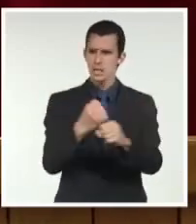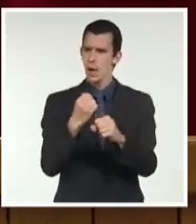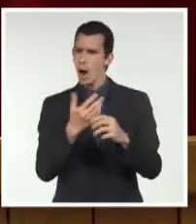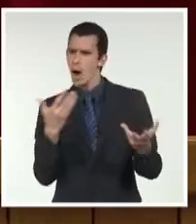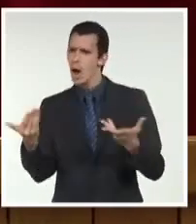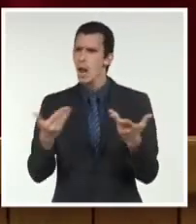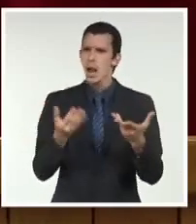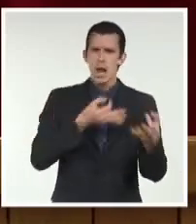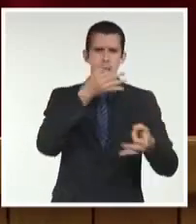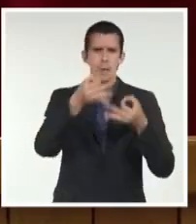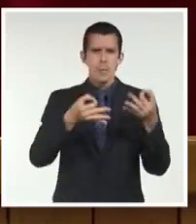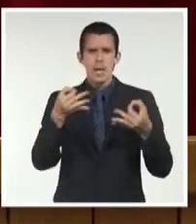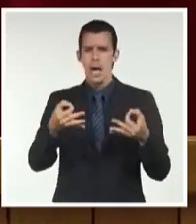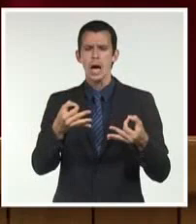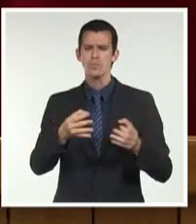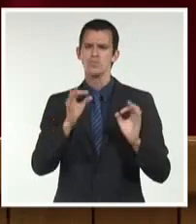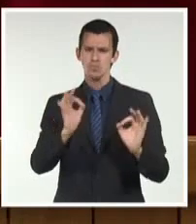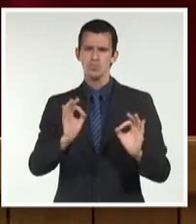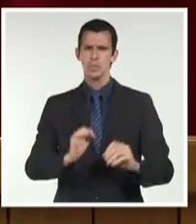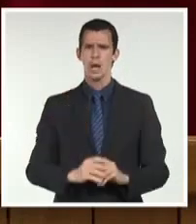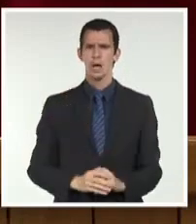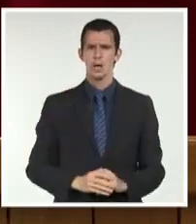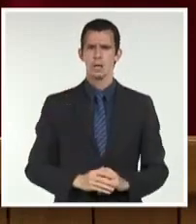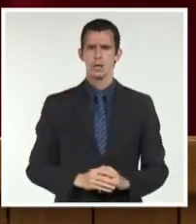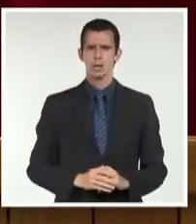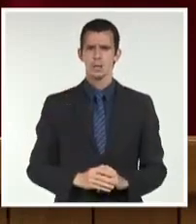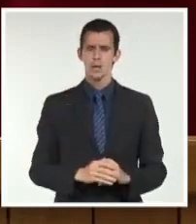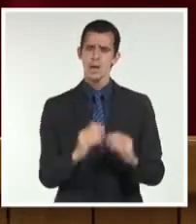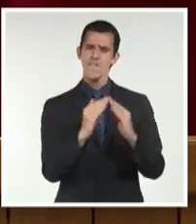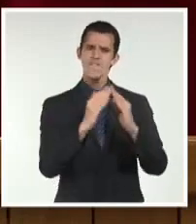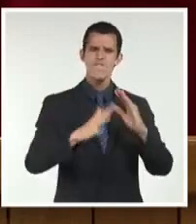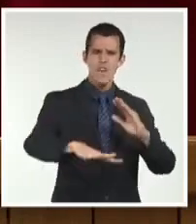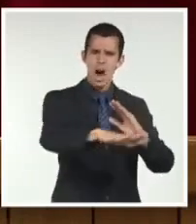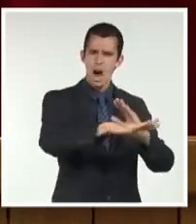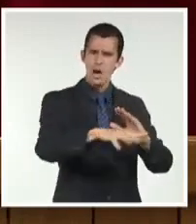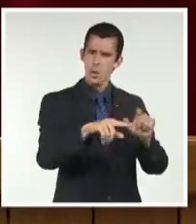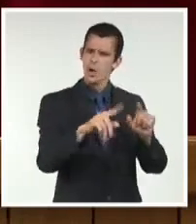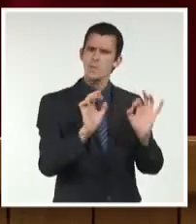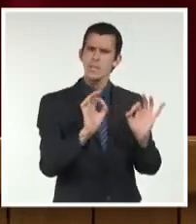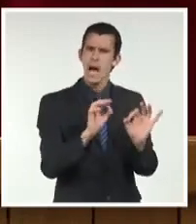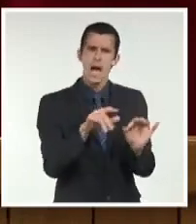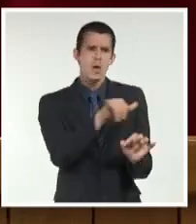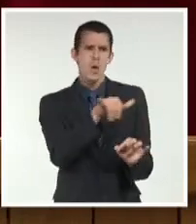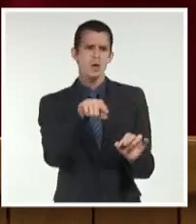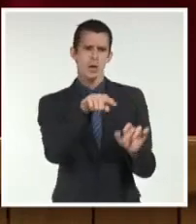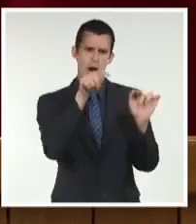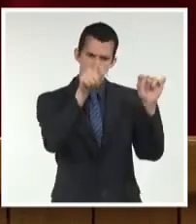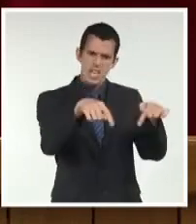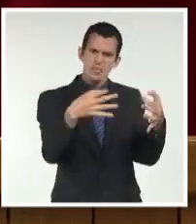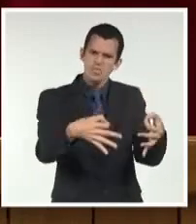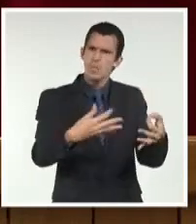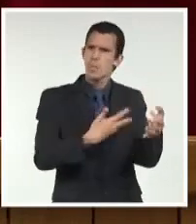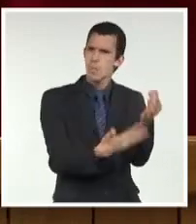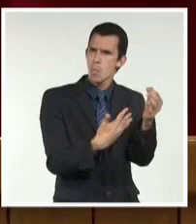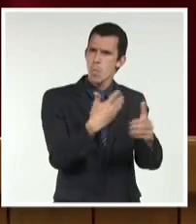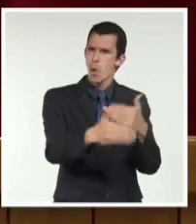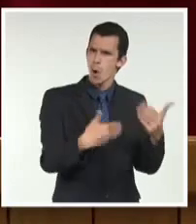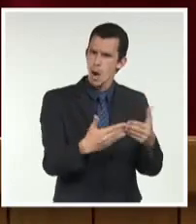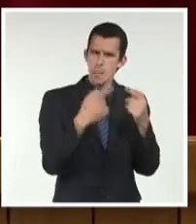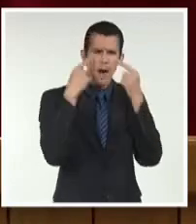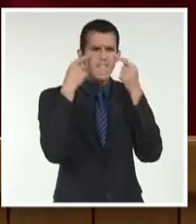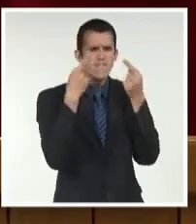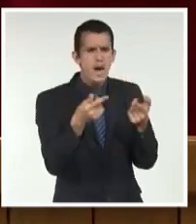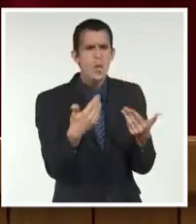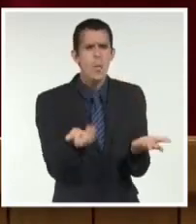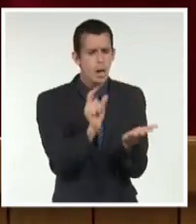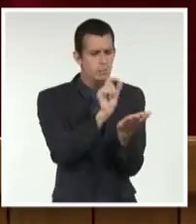El barrio es la patria en su dimensión más pequeña. Es el núcleo duro de nuestra resistencia. Ahí se ha librado la pelea cotidiana contra